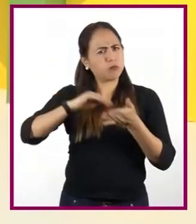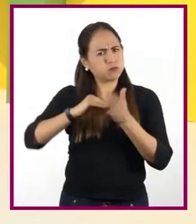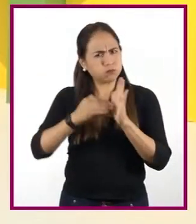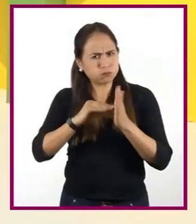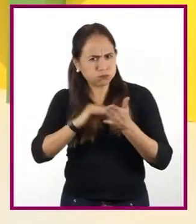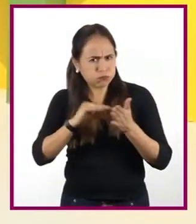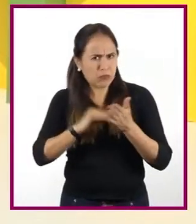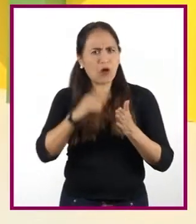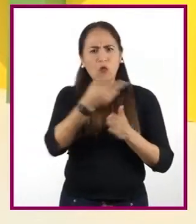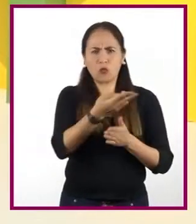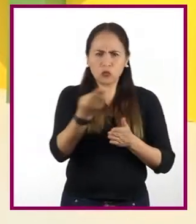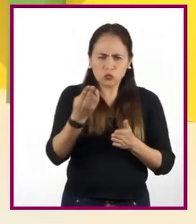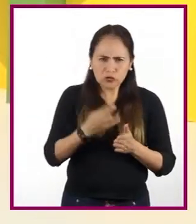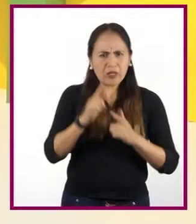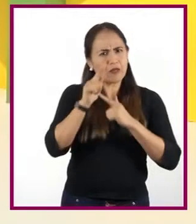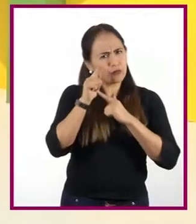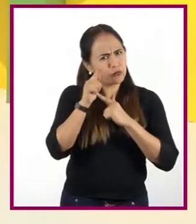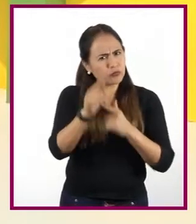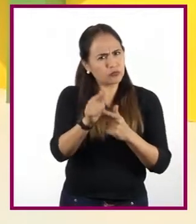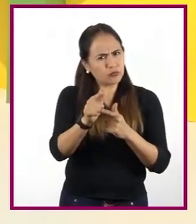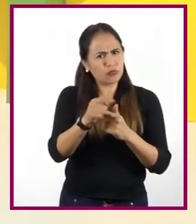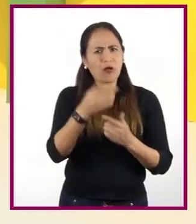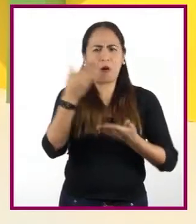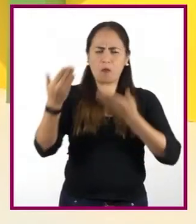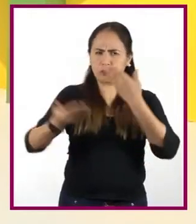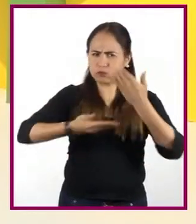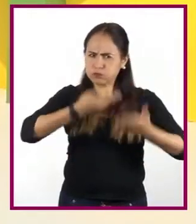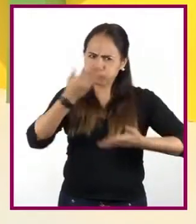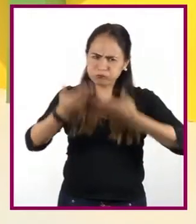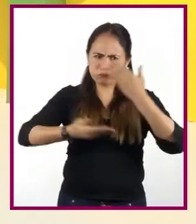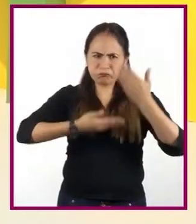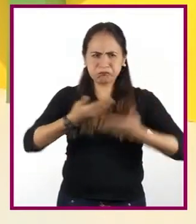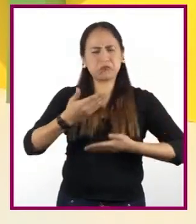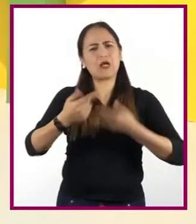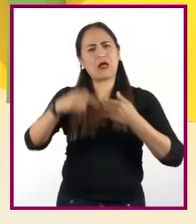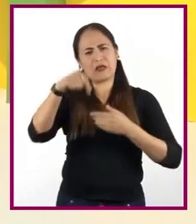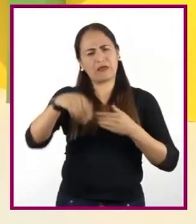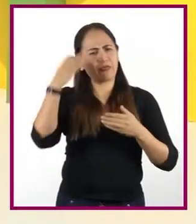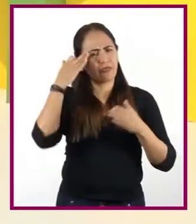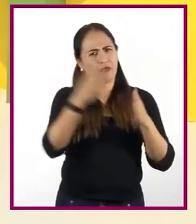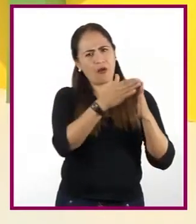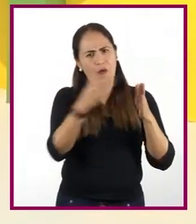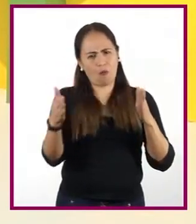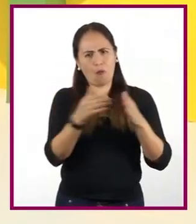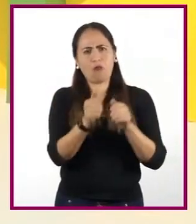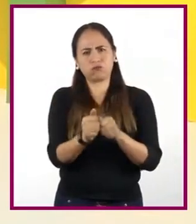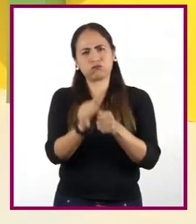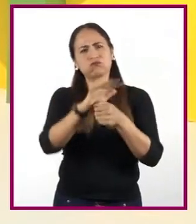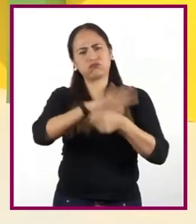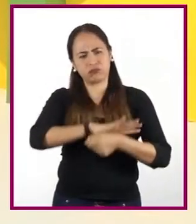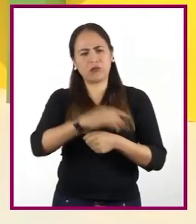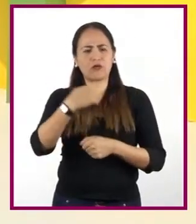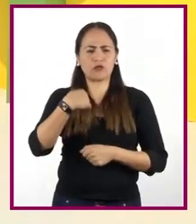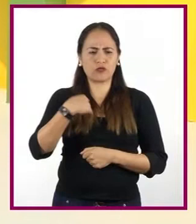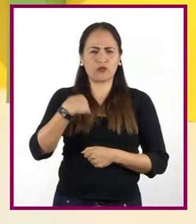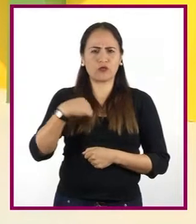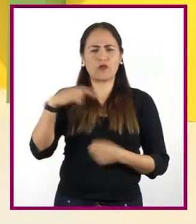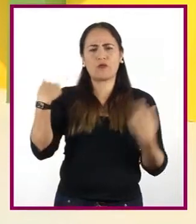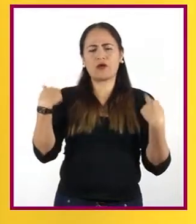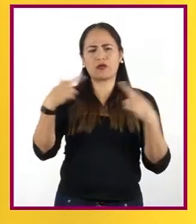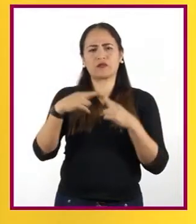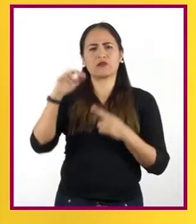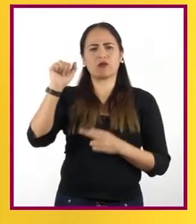que continúen ustedes con su proceso de aprendizaje en este periodo de contingencia. Soy el maestro Alberto